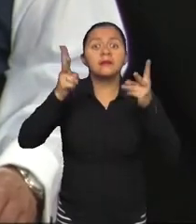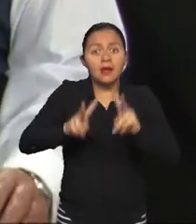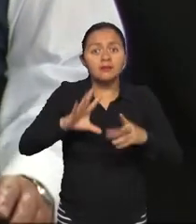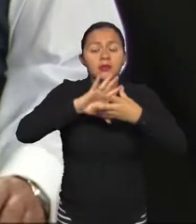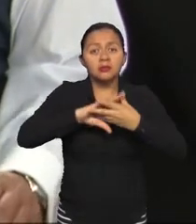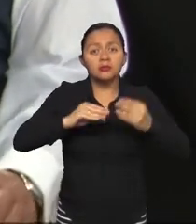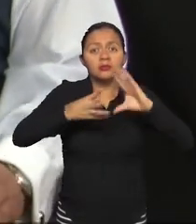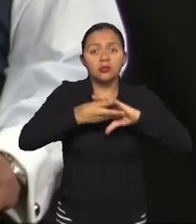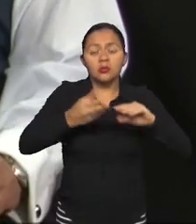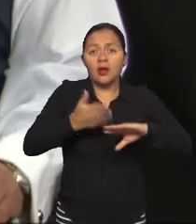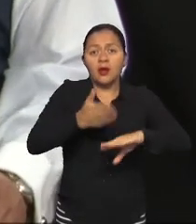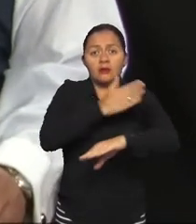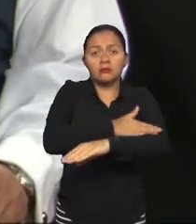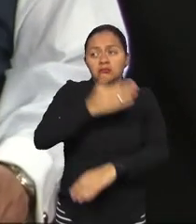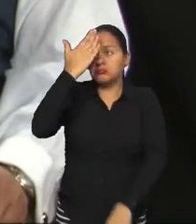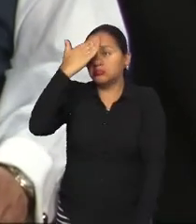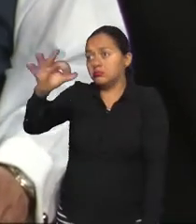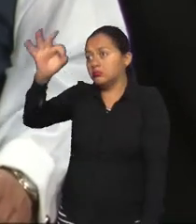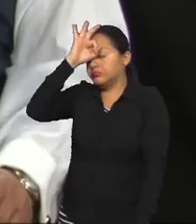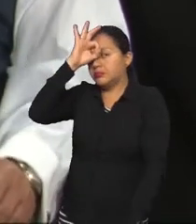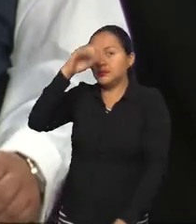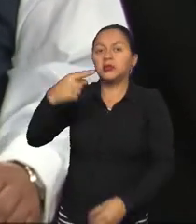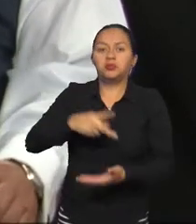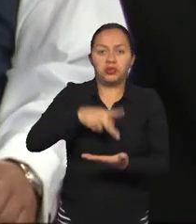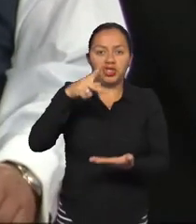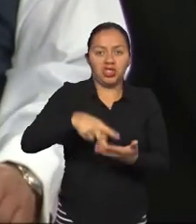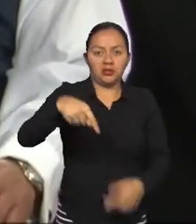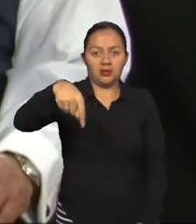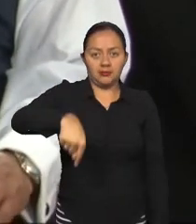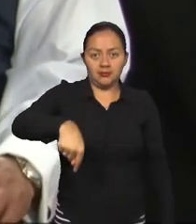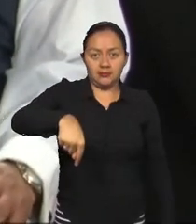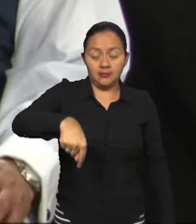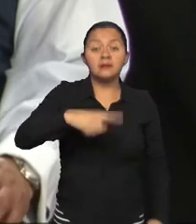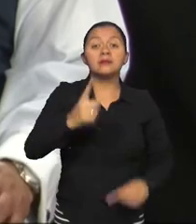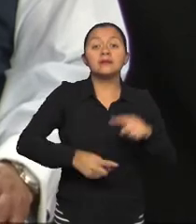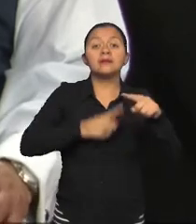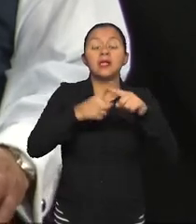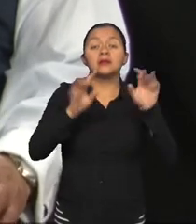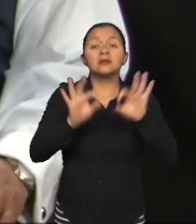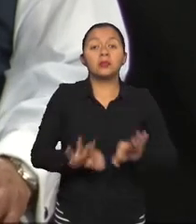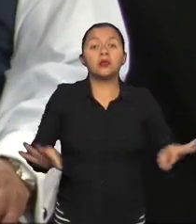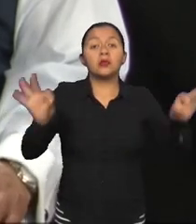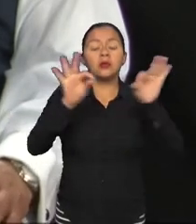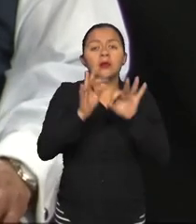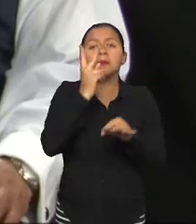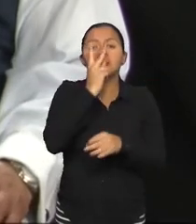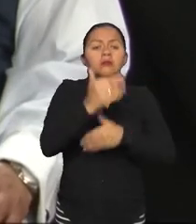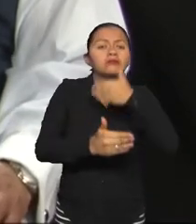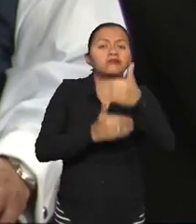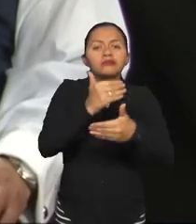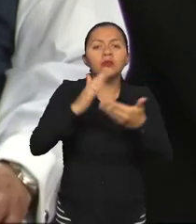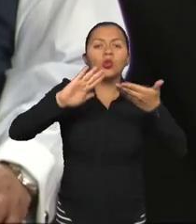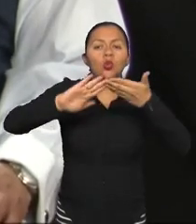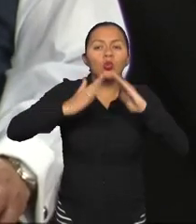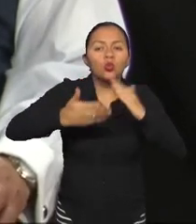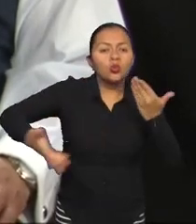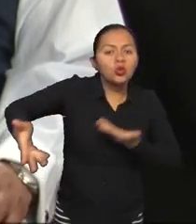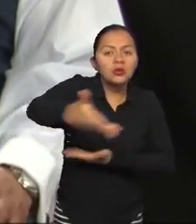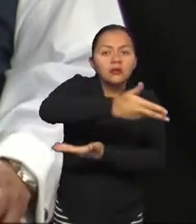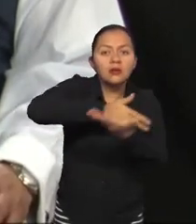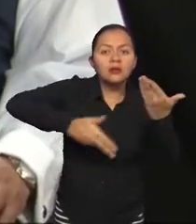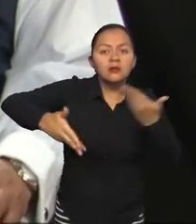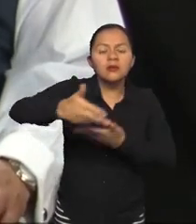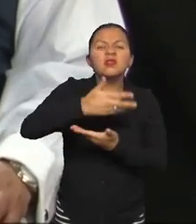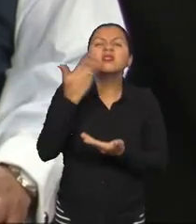historia desconocida aquí en Pichincha. Conocimos la importancia de la presión comunitaria en las personas de